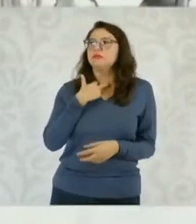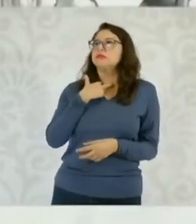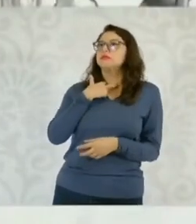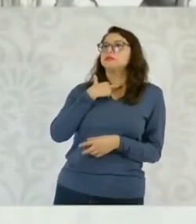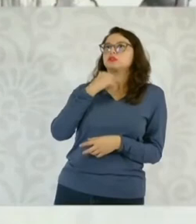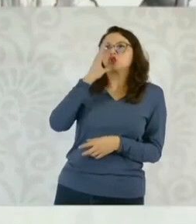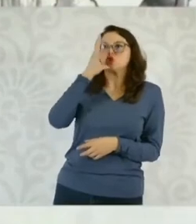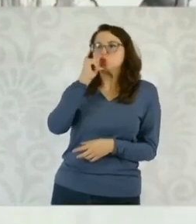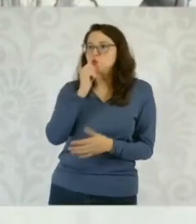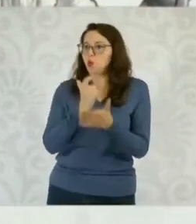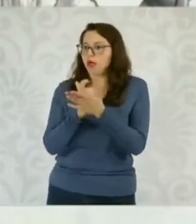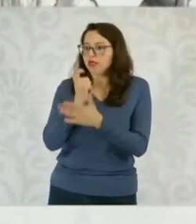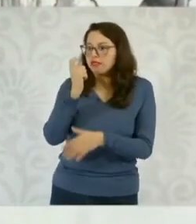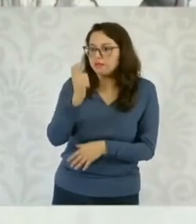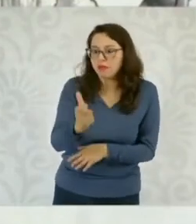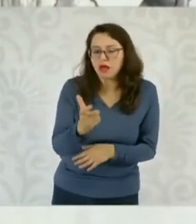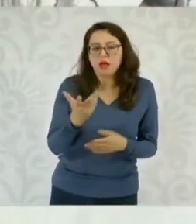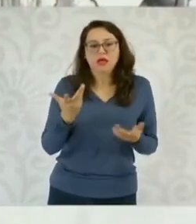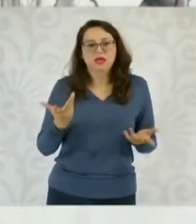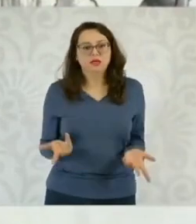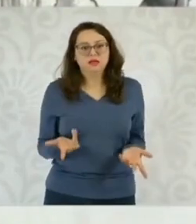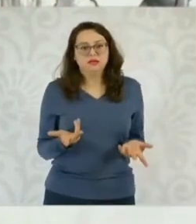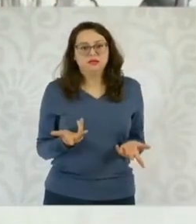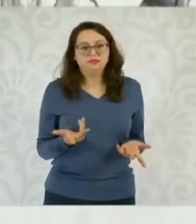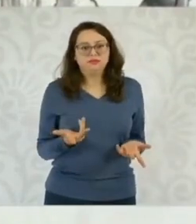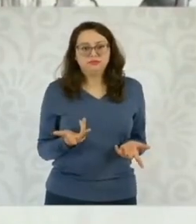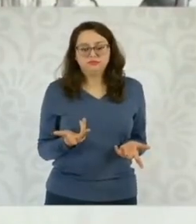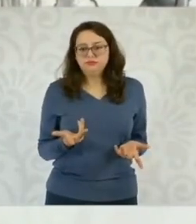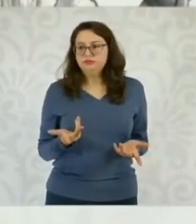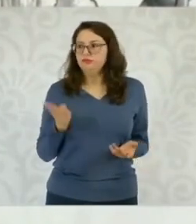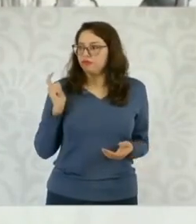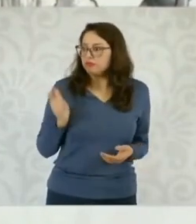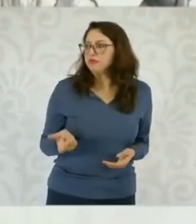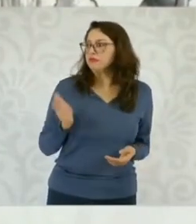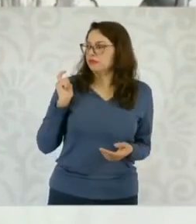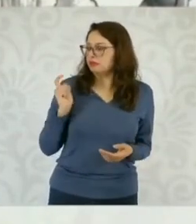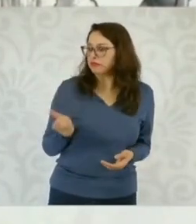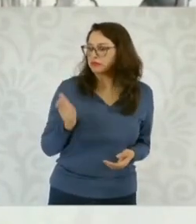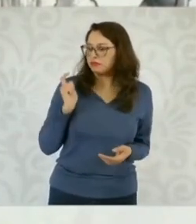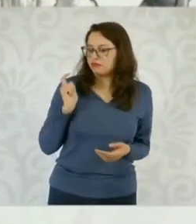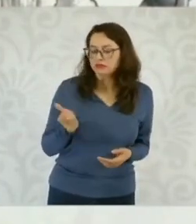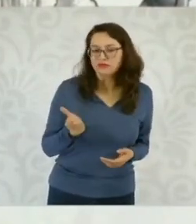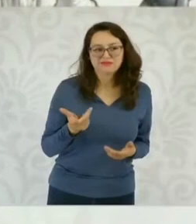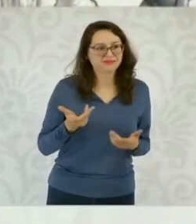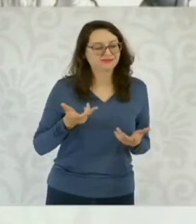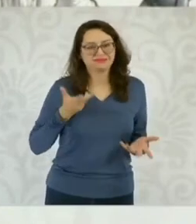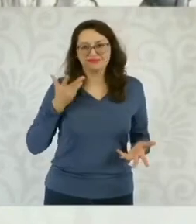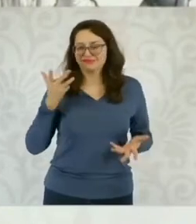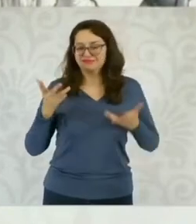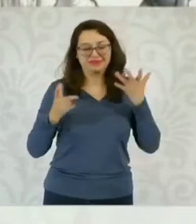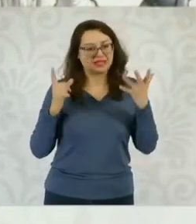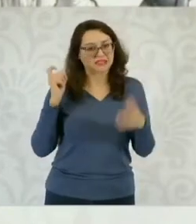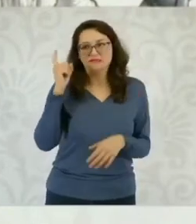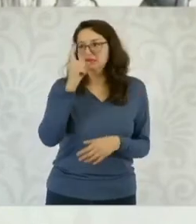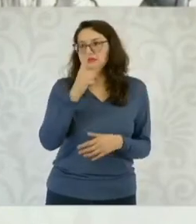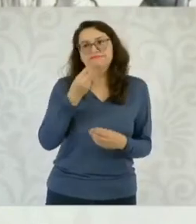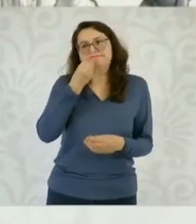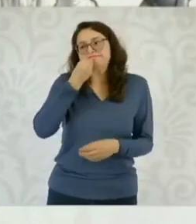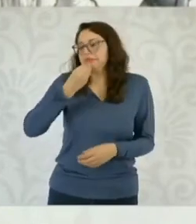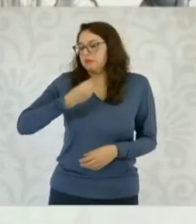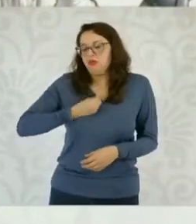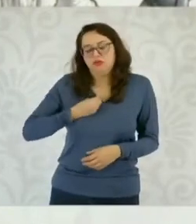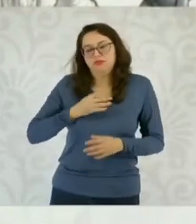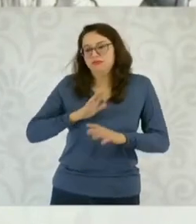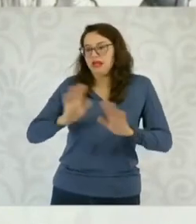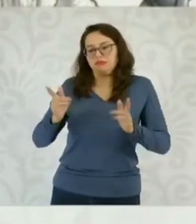otros que tenían la deuda del Infonavit, pues impagable y siempre había descuentos. Para las personas que por